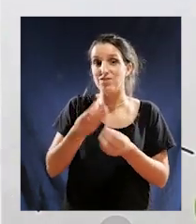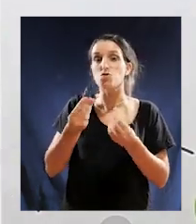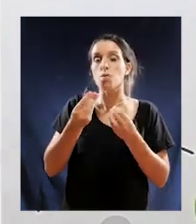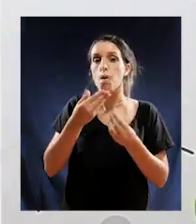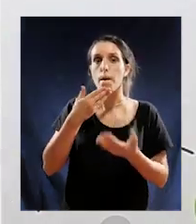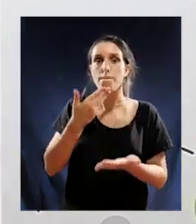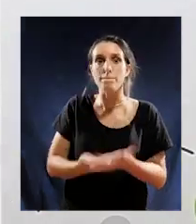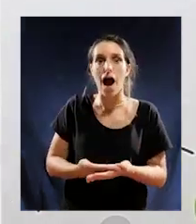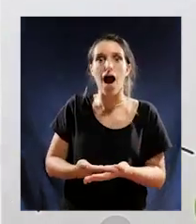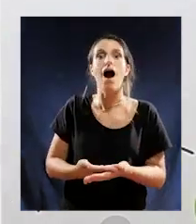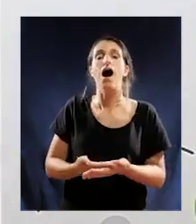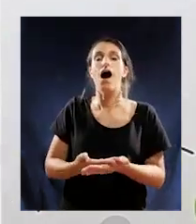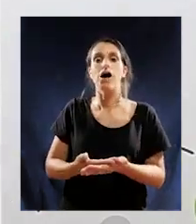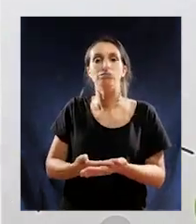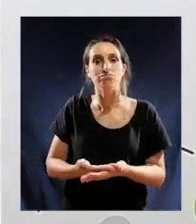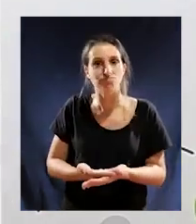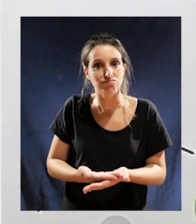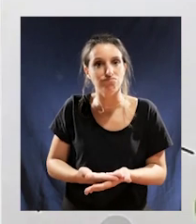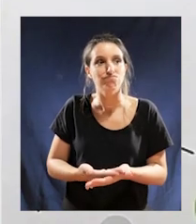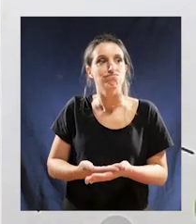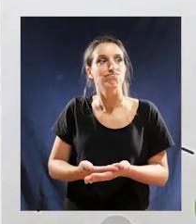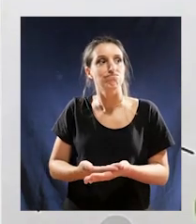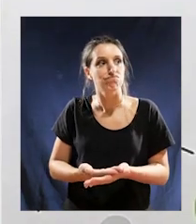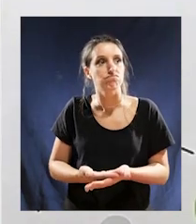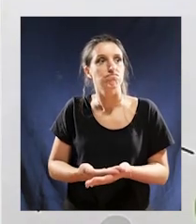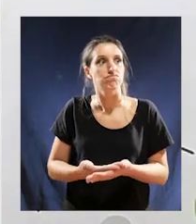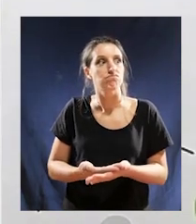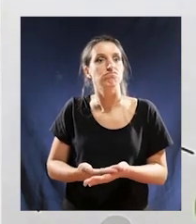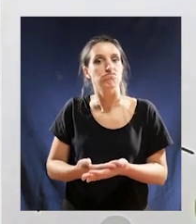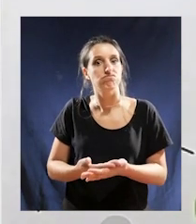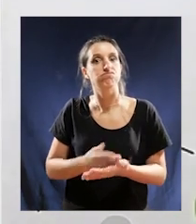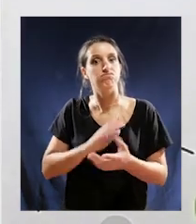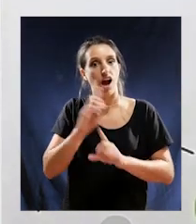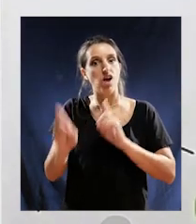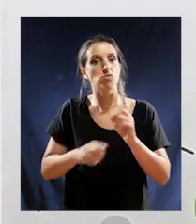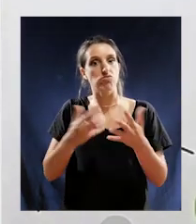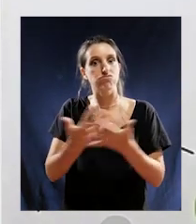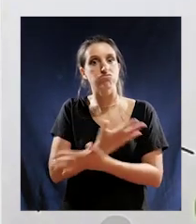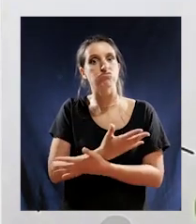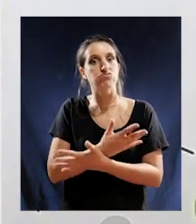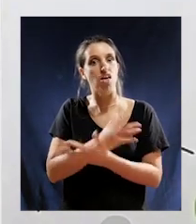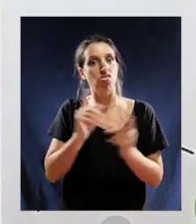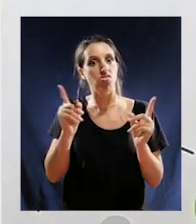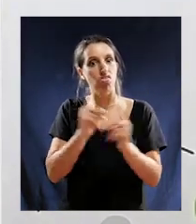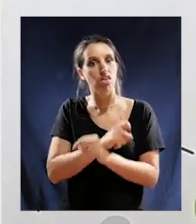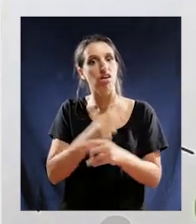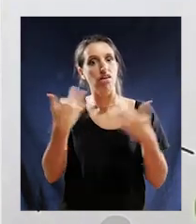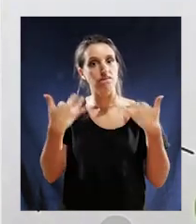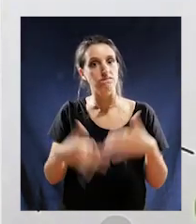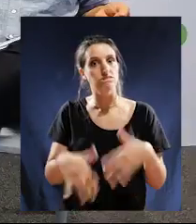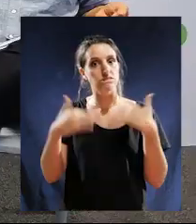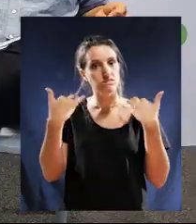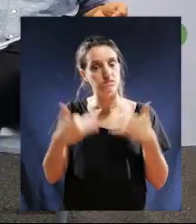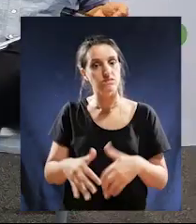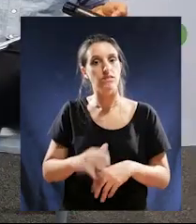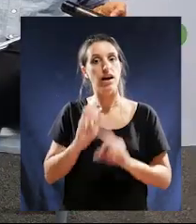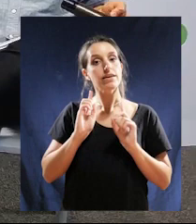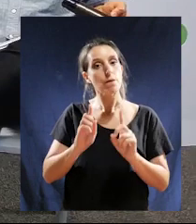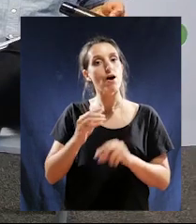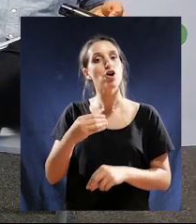anonadado y bueno que dura que dura es la vida en algunas circunstancias y a su vez confiar en que